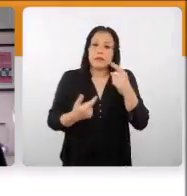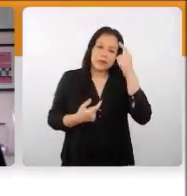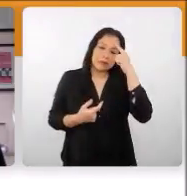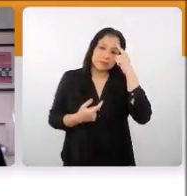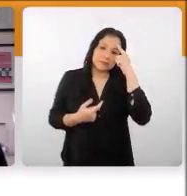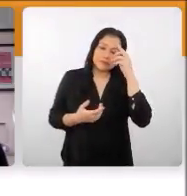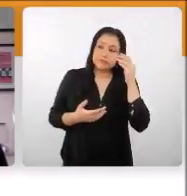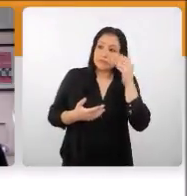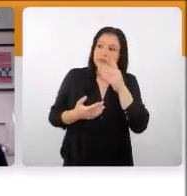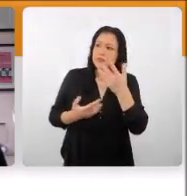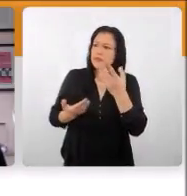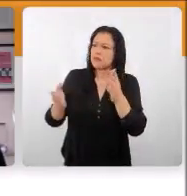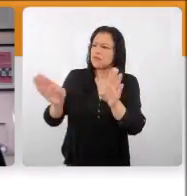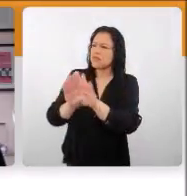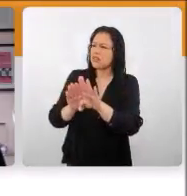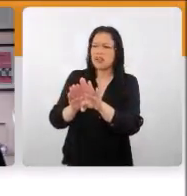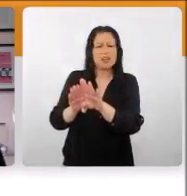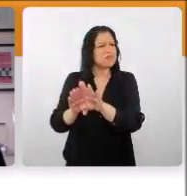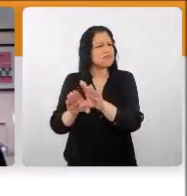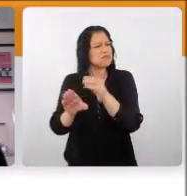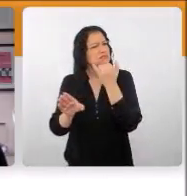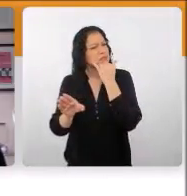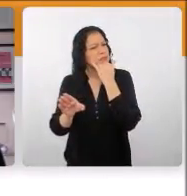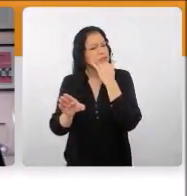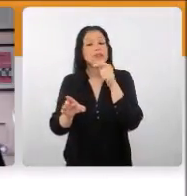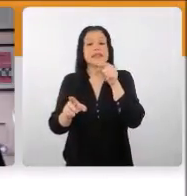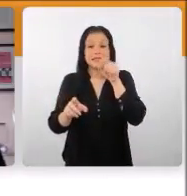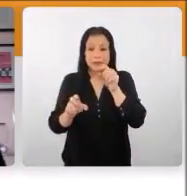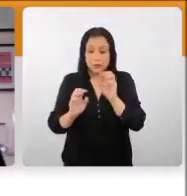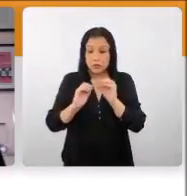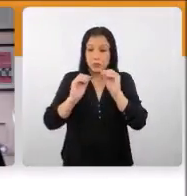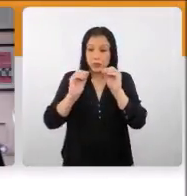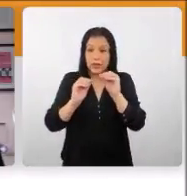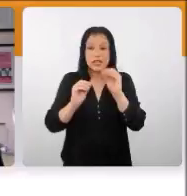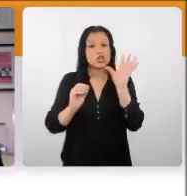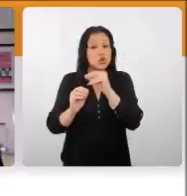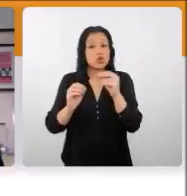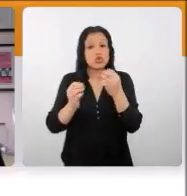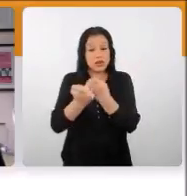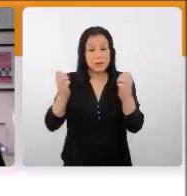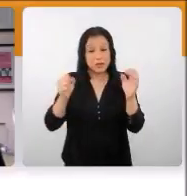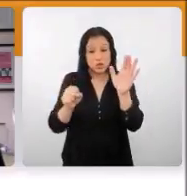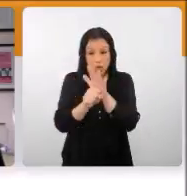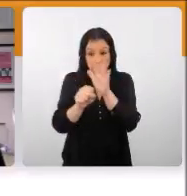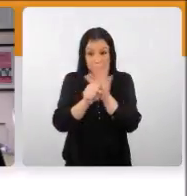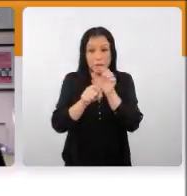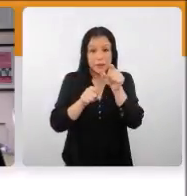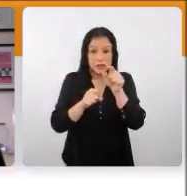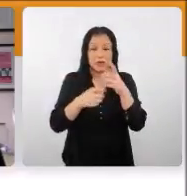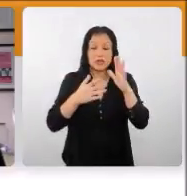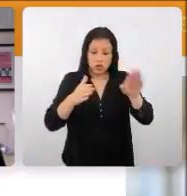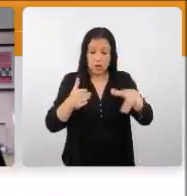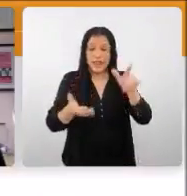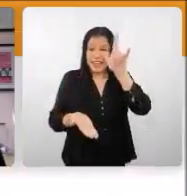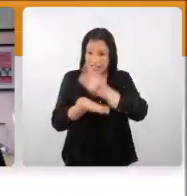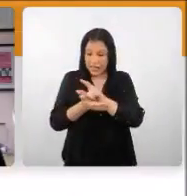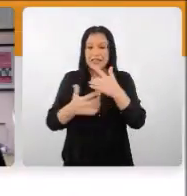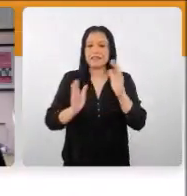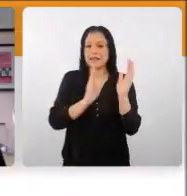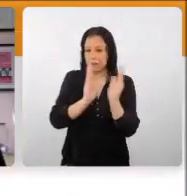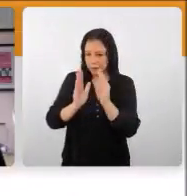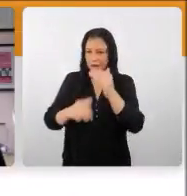oye, esto está cerrado. Entonces, mencionemos todos esos elementos para que ellos ya estén preparados al momento de llegar al destino.